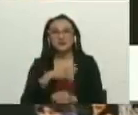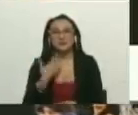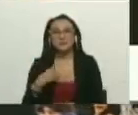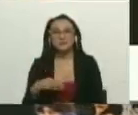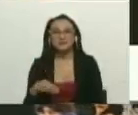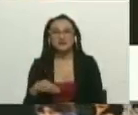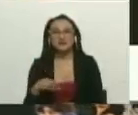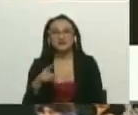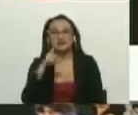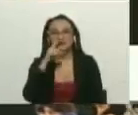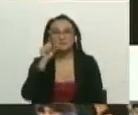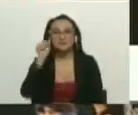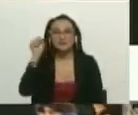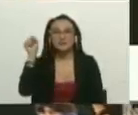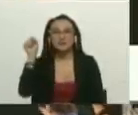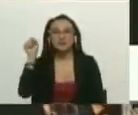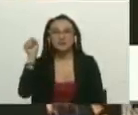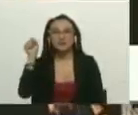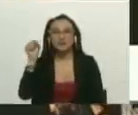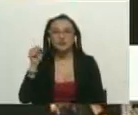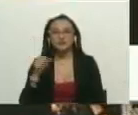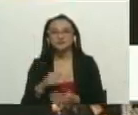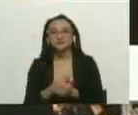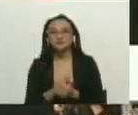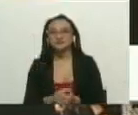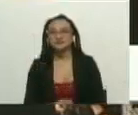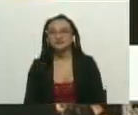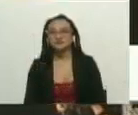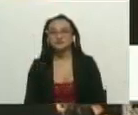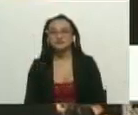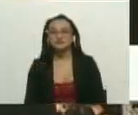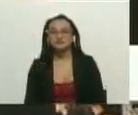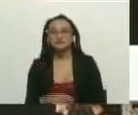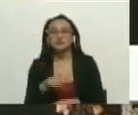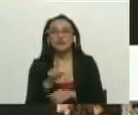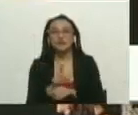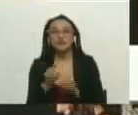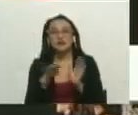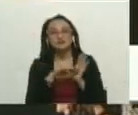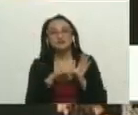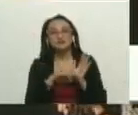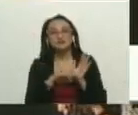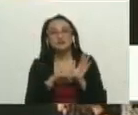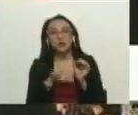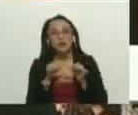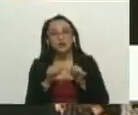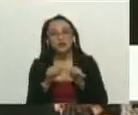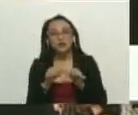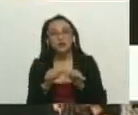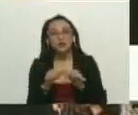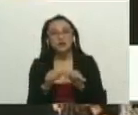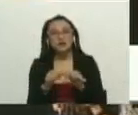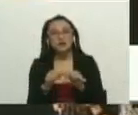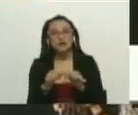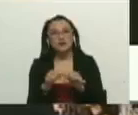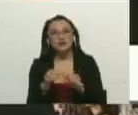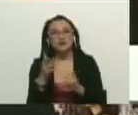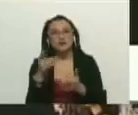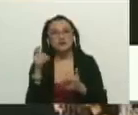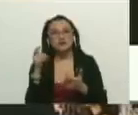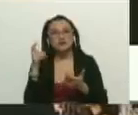presidente Nicolás Maduro Moros, como única garantía de continuar el legado de nuestro